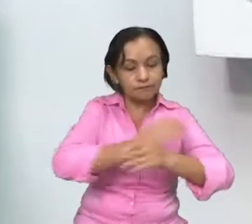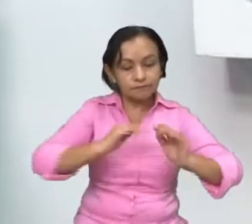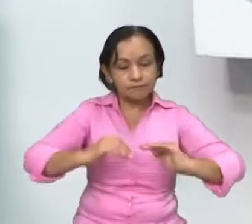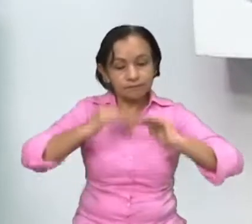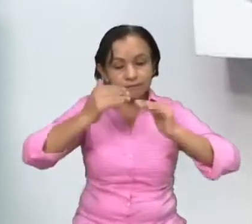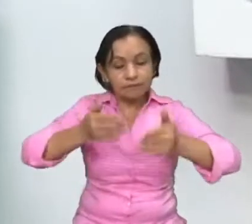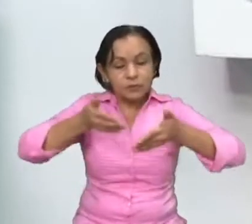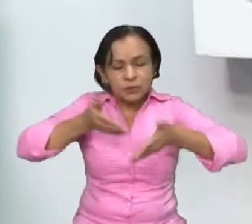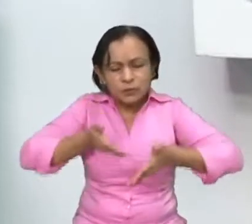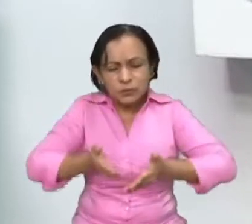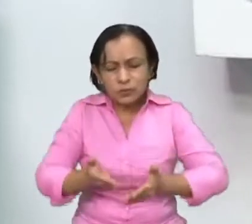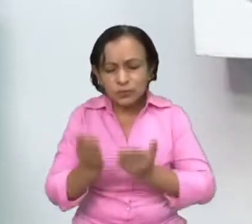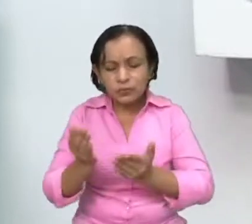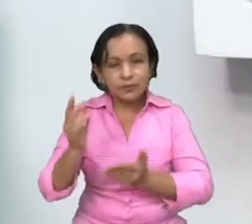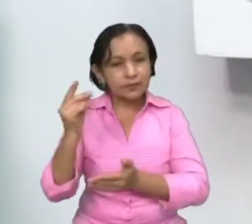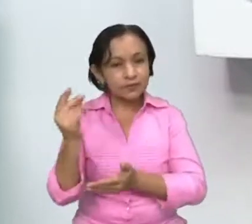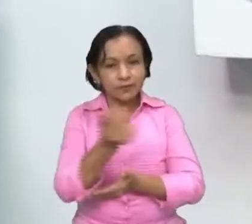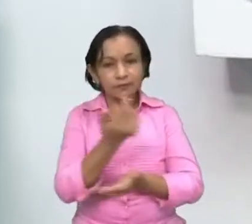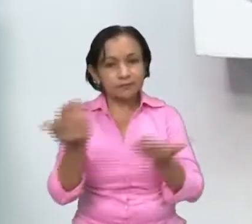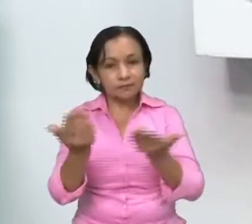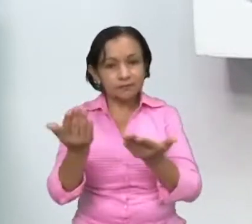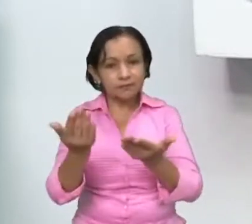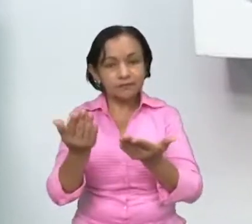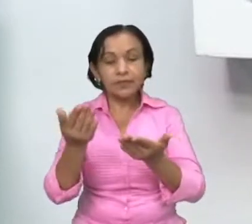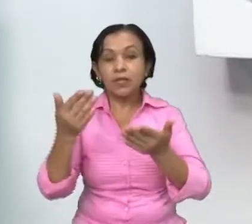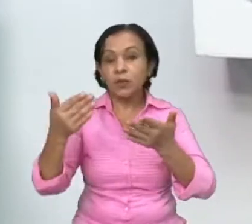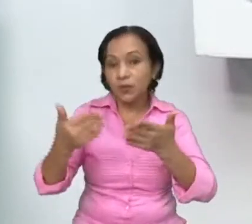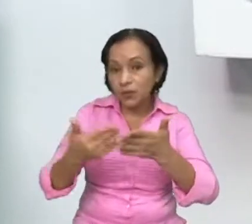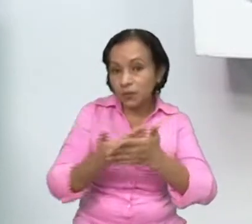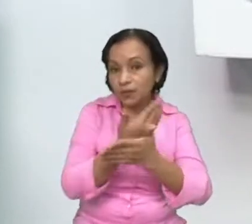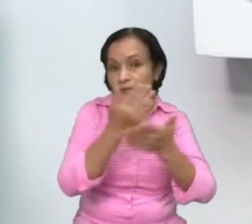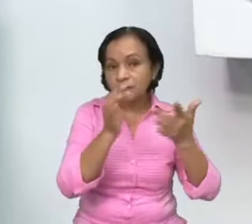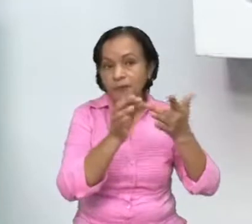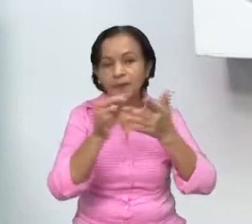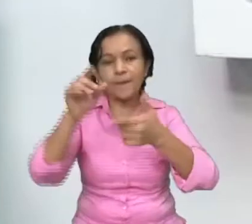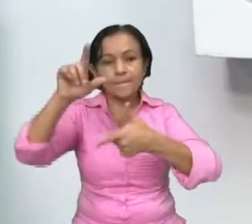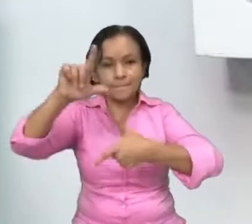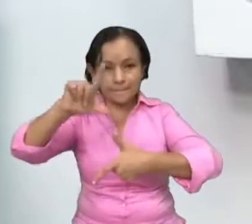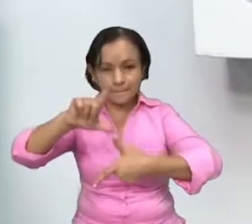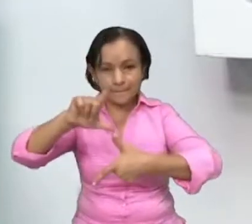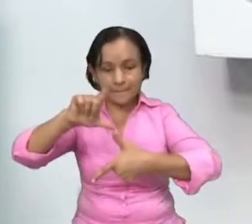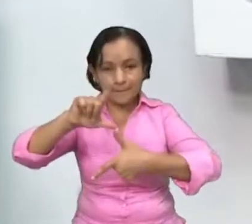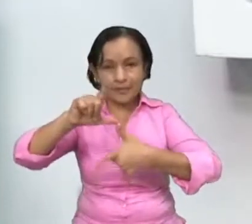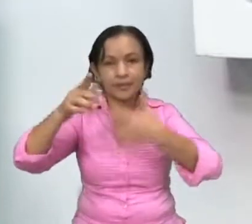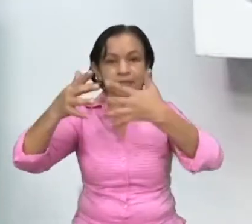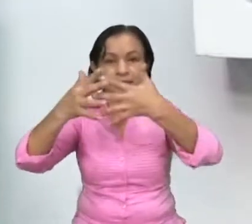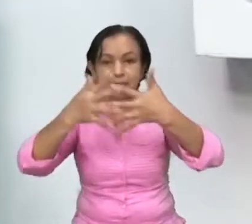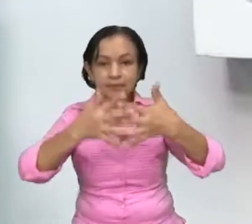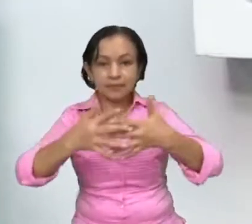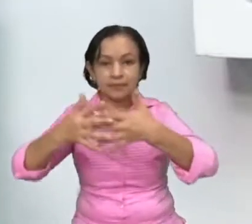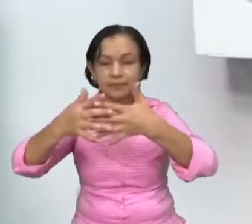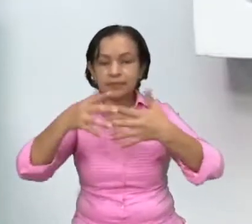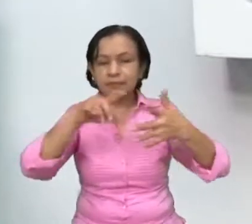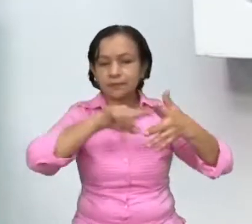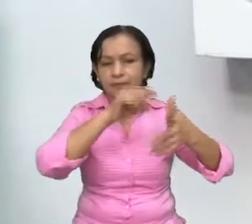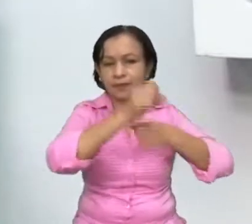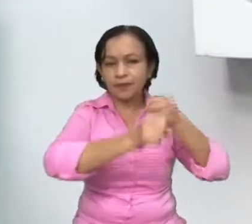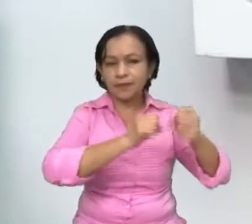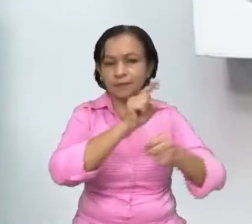o al momento del nacimiento. Es una especialidad relativamente nueva en Latinoamérica. En Estados Unidos inició en el